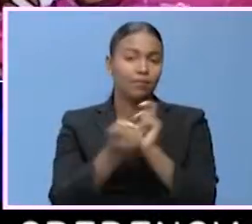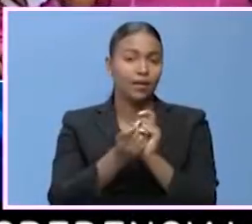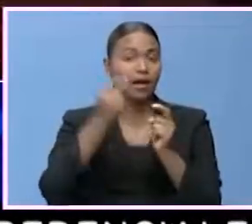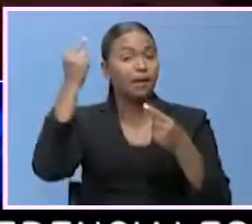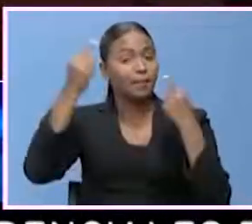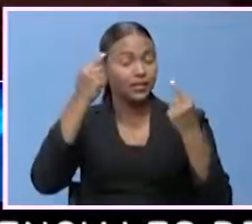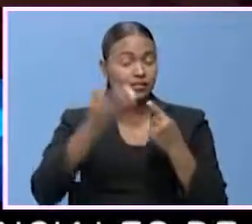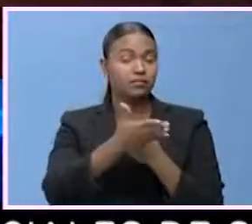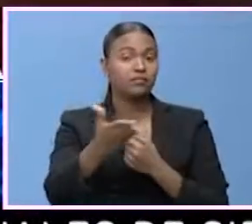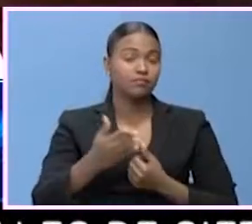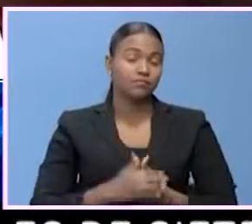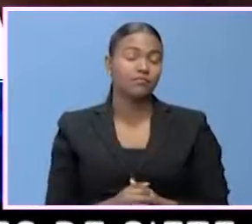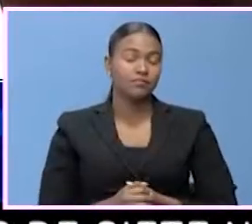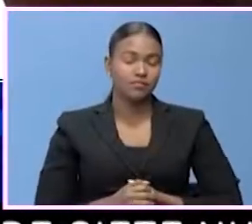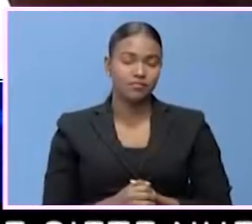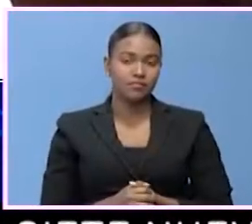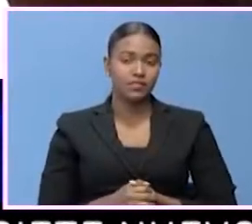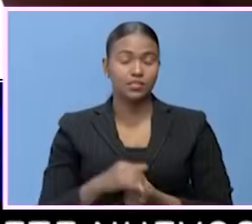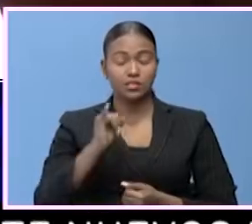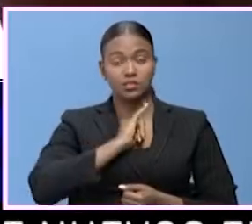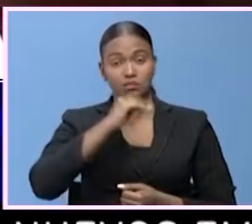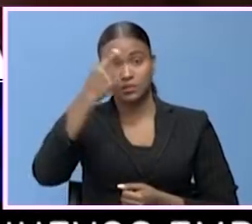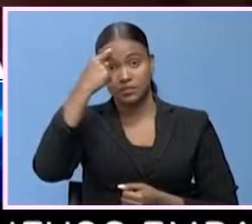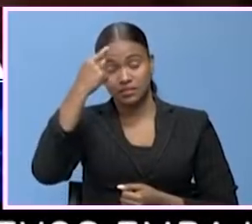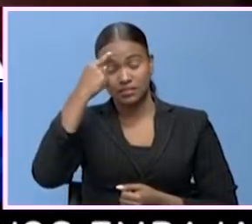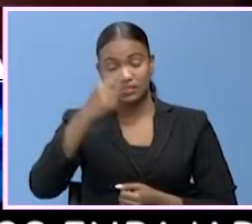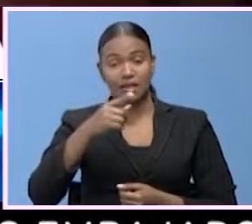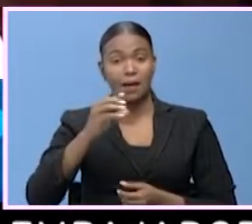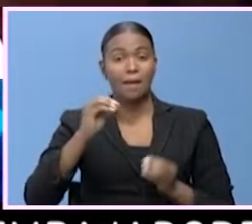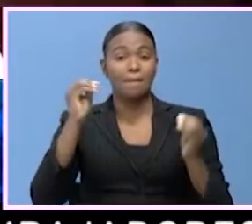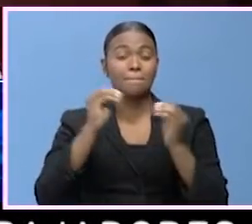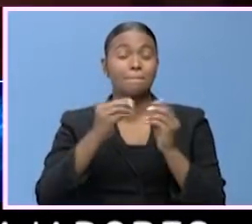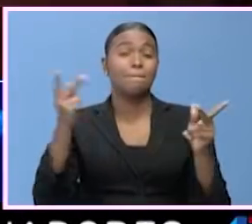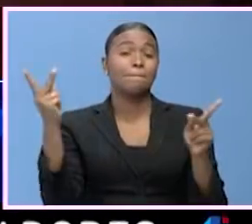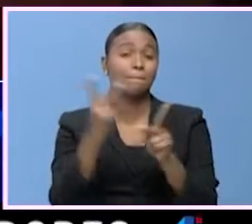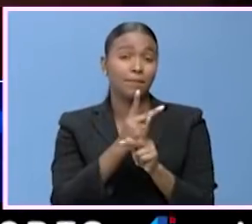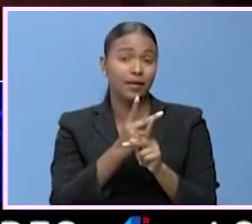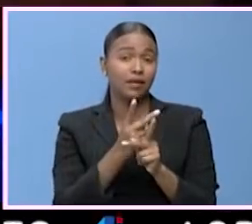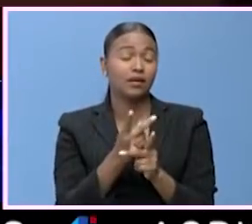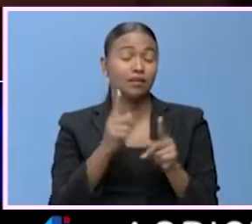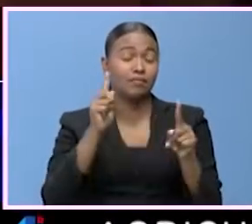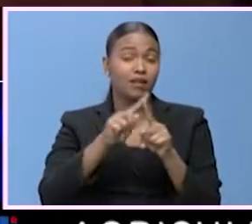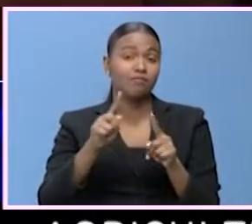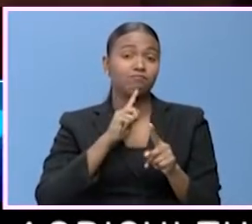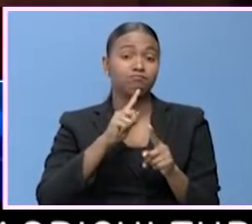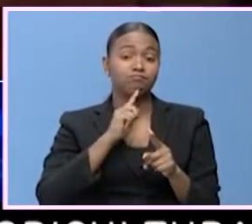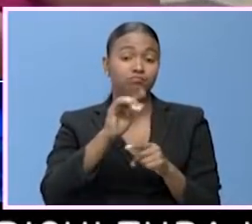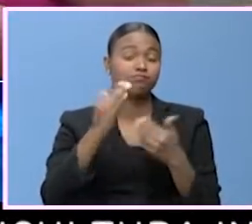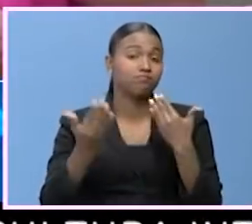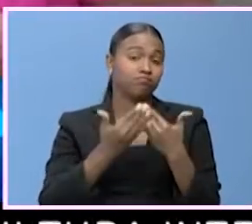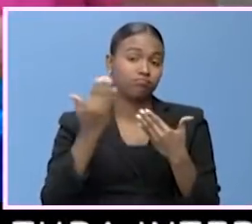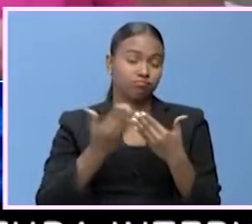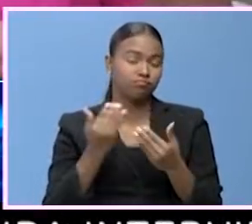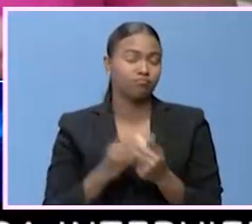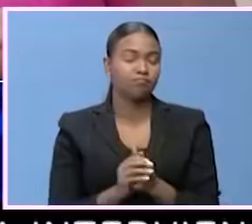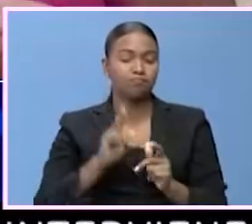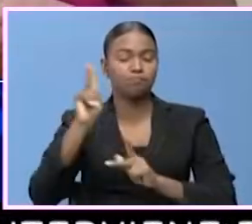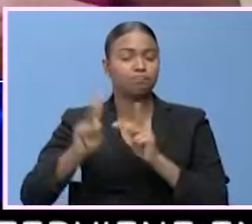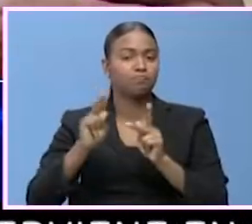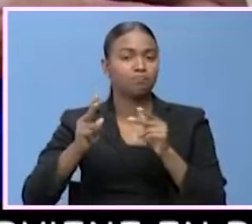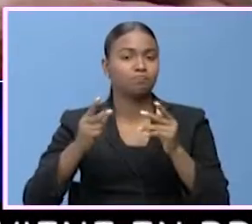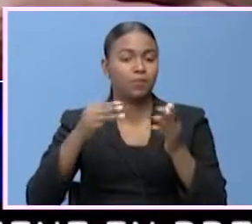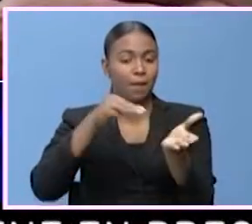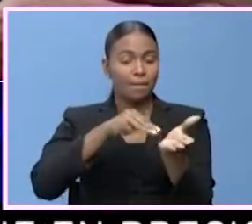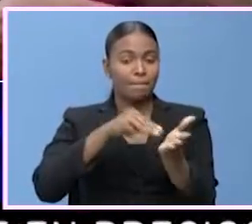parecer. Yo pensaba que iba a ser más traumático, pero fue fácil. El personal de vacunación